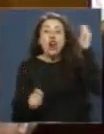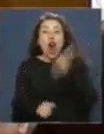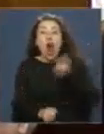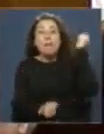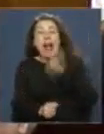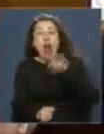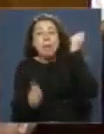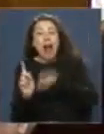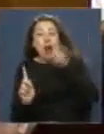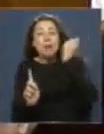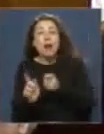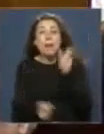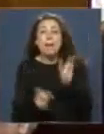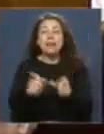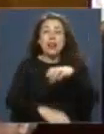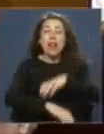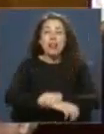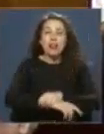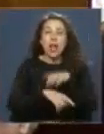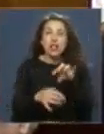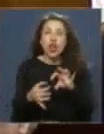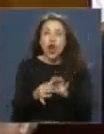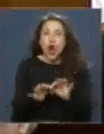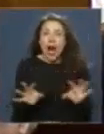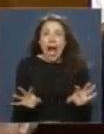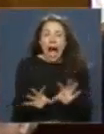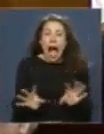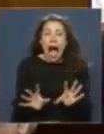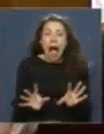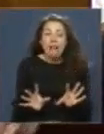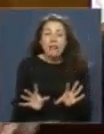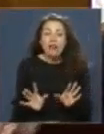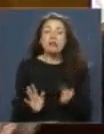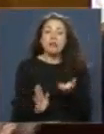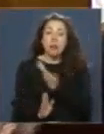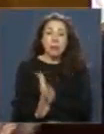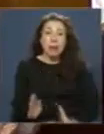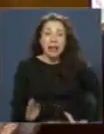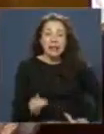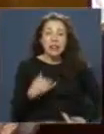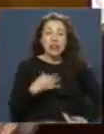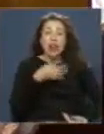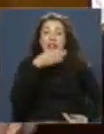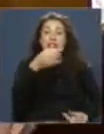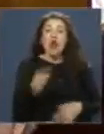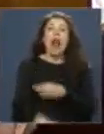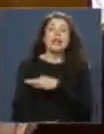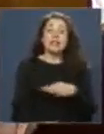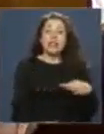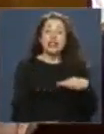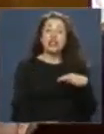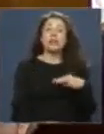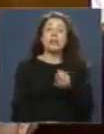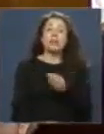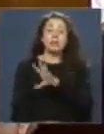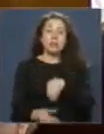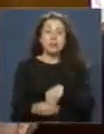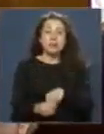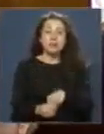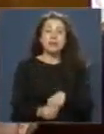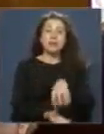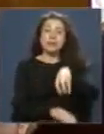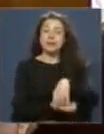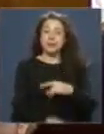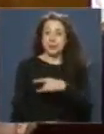y torturas a detenidos. Es gravísimo, a través suyo, presidente, señor ministro del Interior. En la comuna